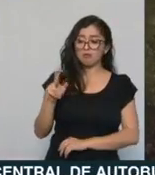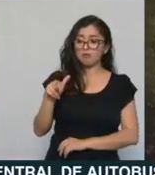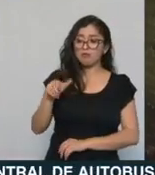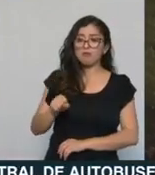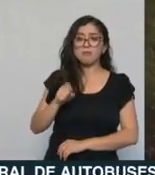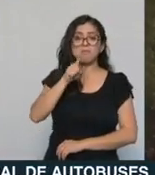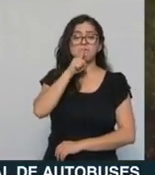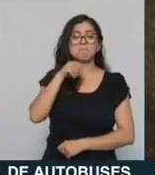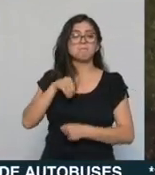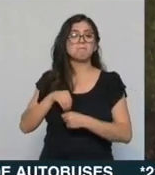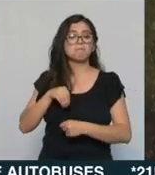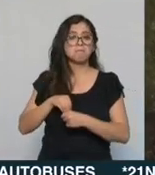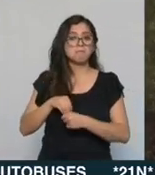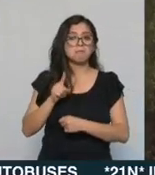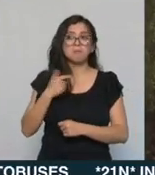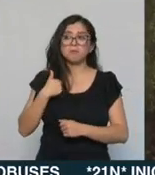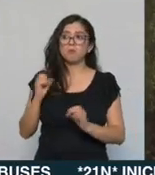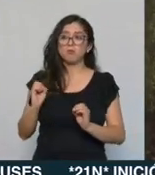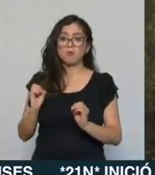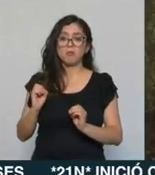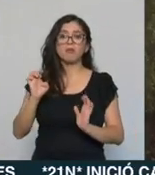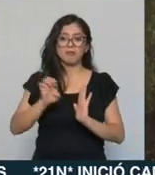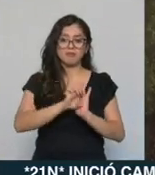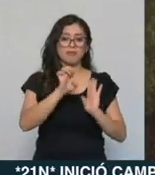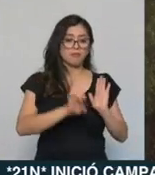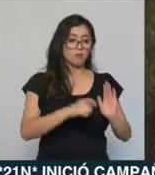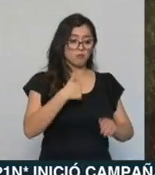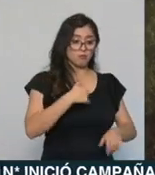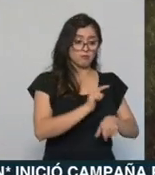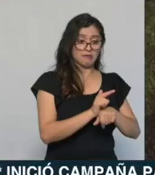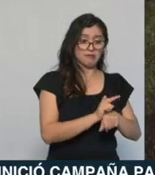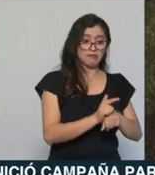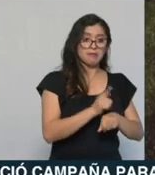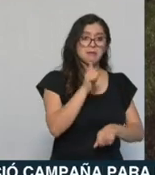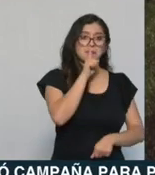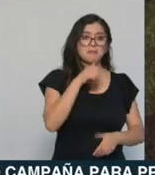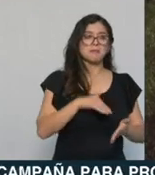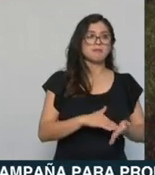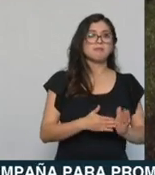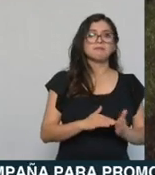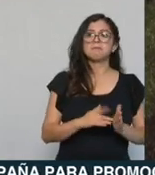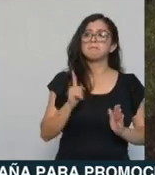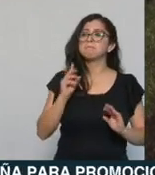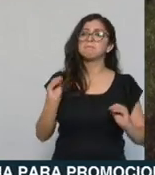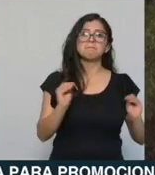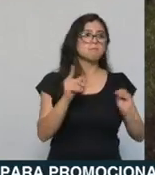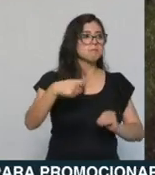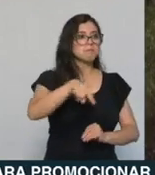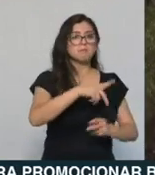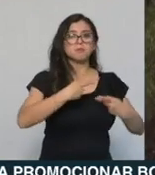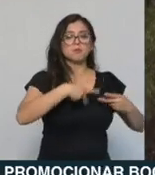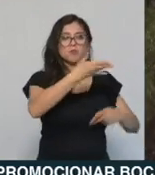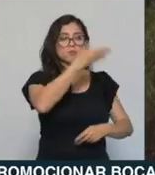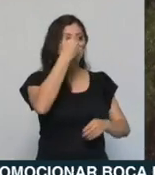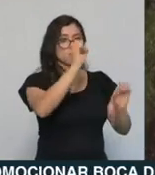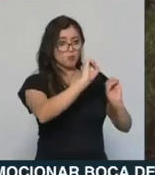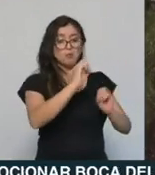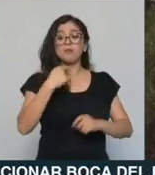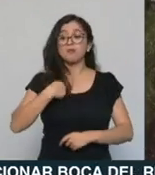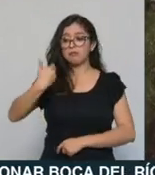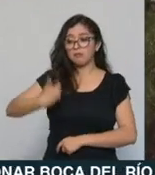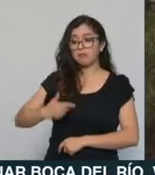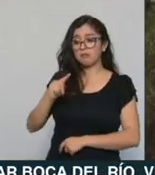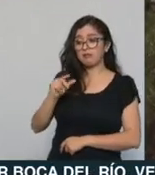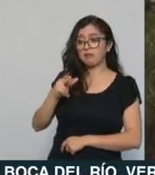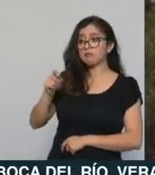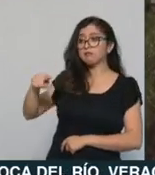como una persona gay sí se puede ocultar detrás de un closet. Y eso promueve mayor cantidad de agresiones. El odio